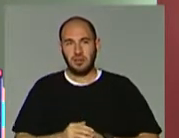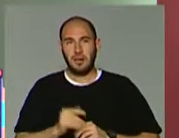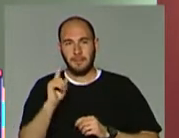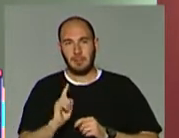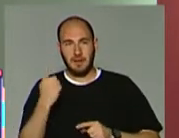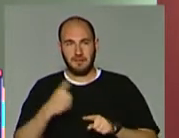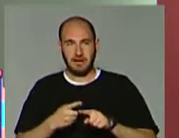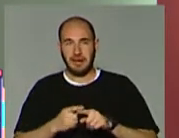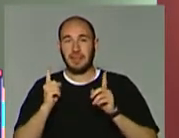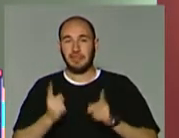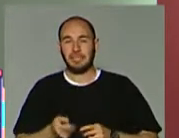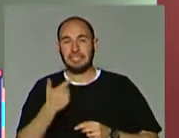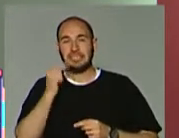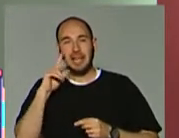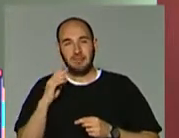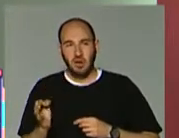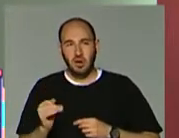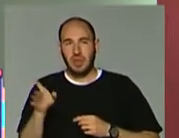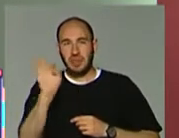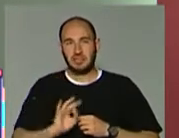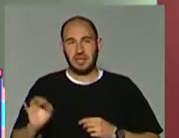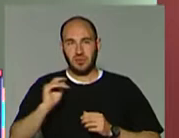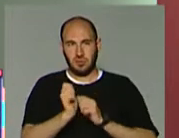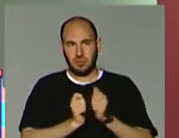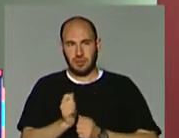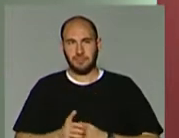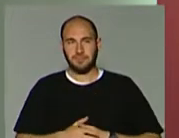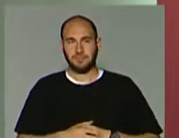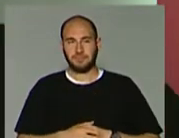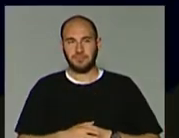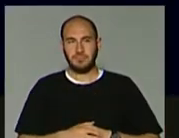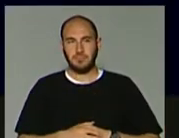festival, y Silvio Tinello, diseñador industrial.